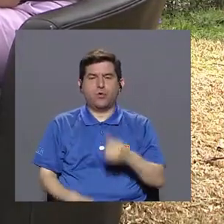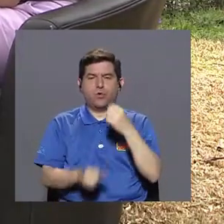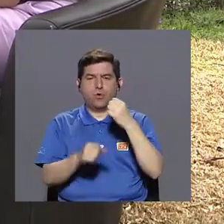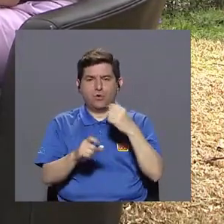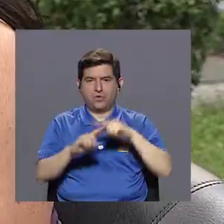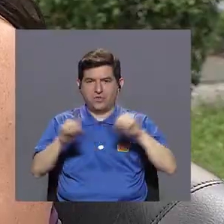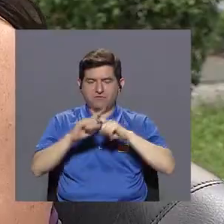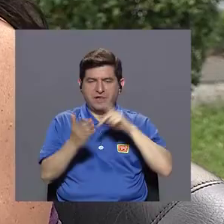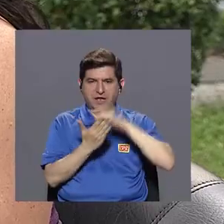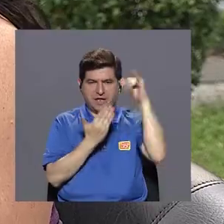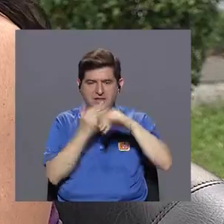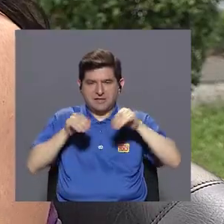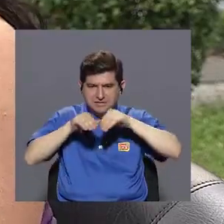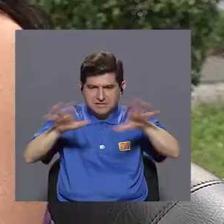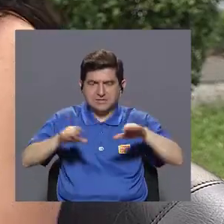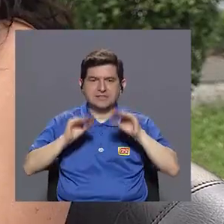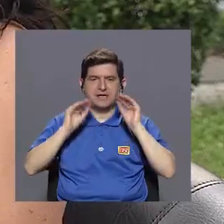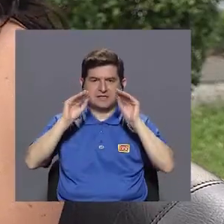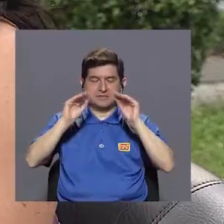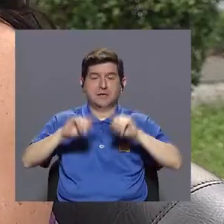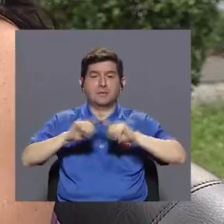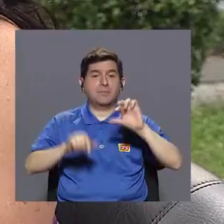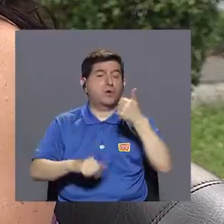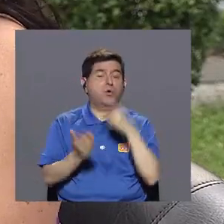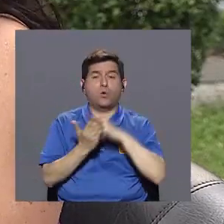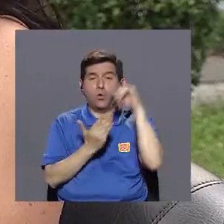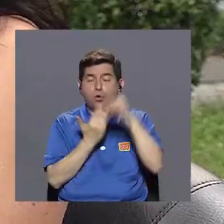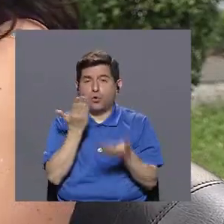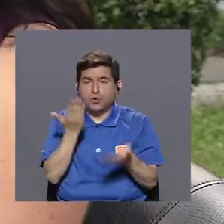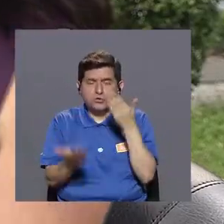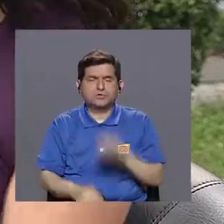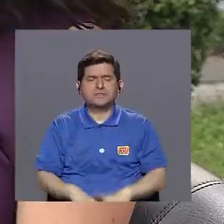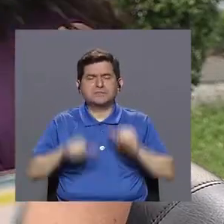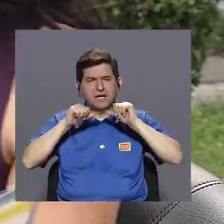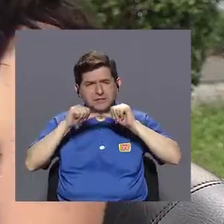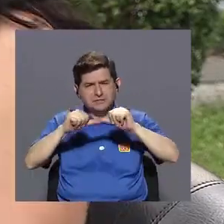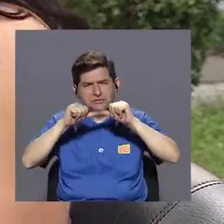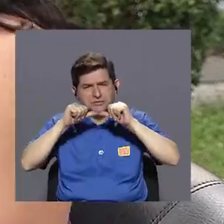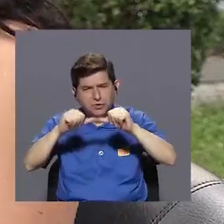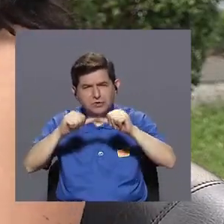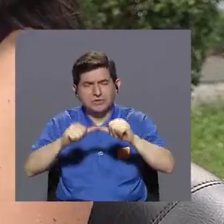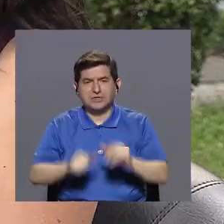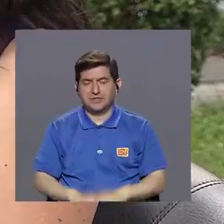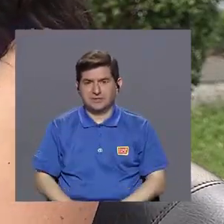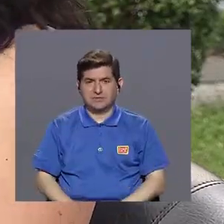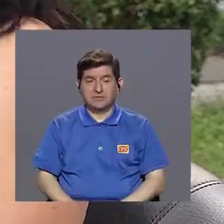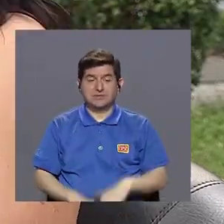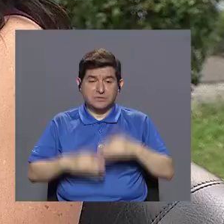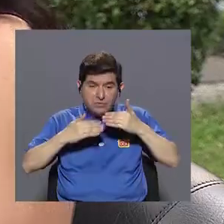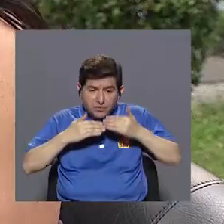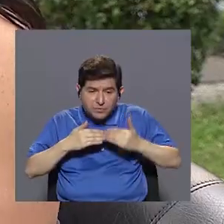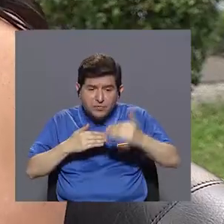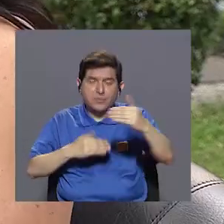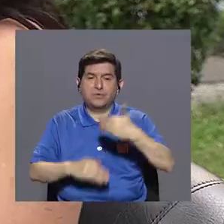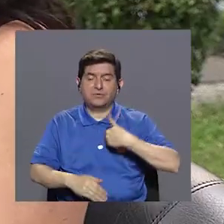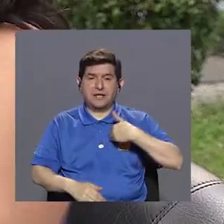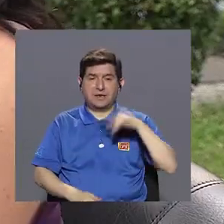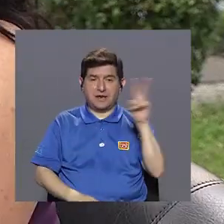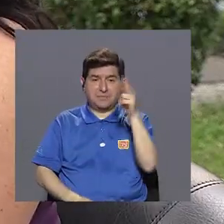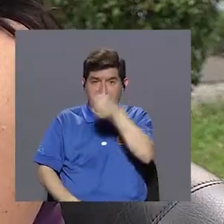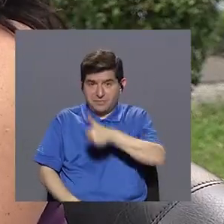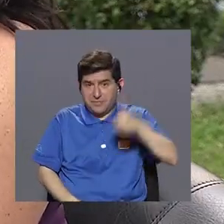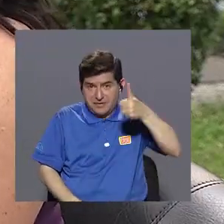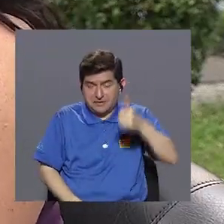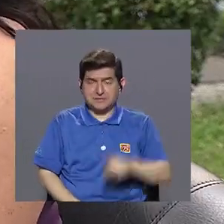de extensión. Pero entiendo que también hay otros proyectos un poquito más, tal vez como constantes, no sé si llamarlos así, ¿verdad?, en el tiempo que tiene